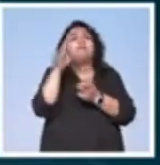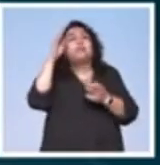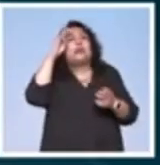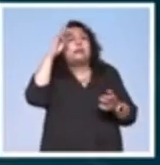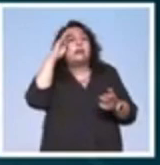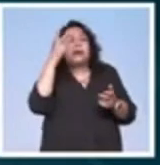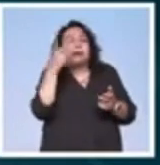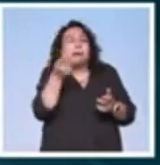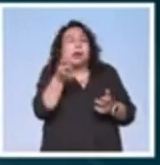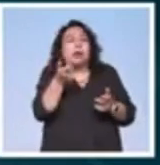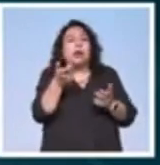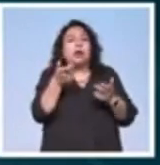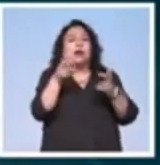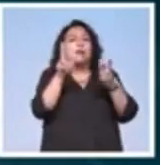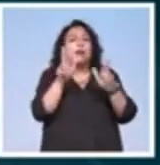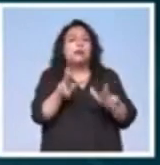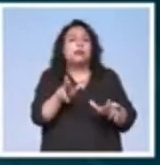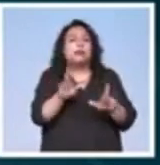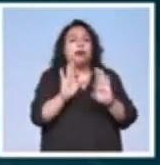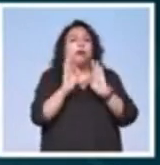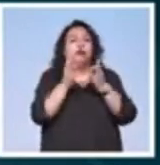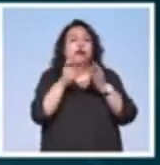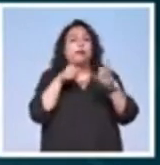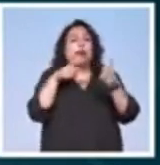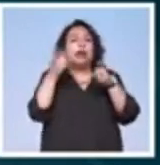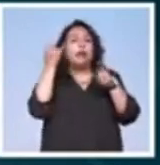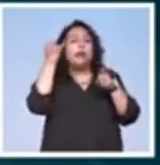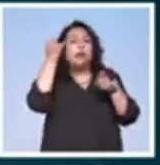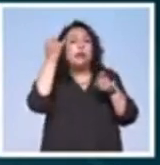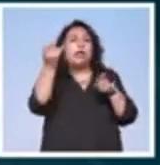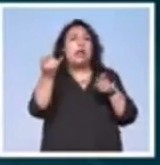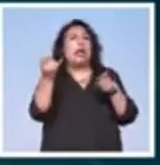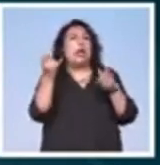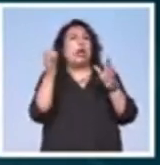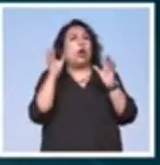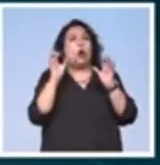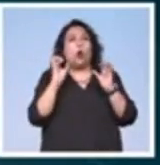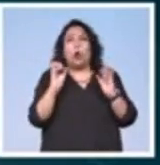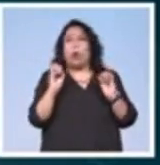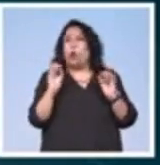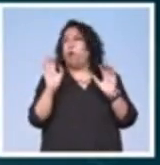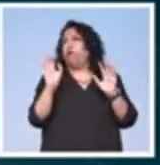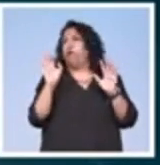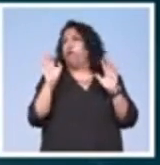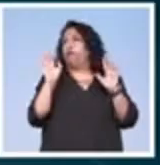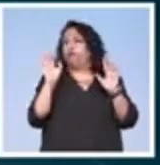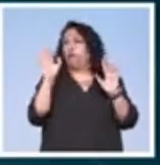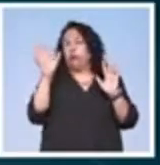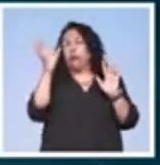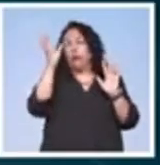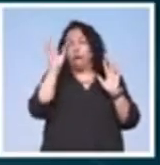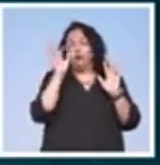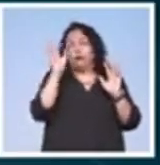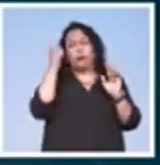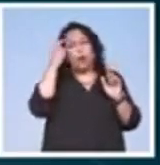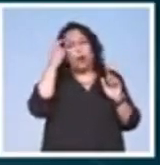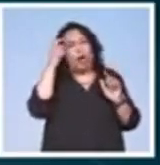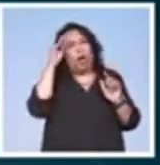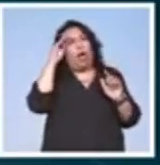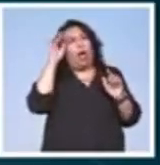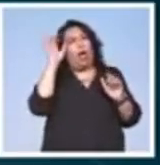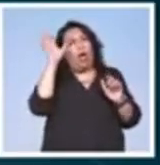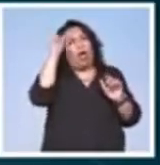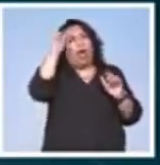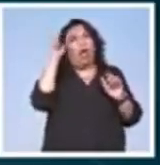medio representar plásticamente una idea o cuando te llega algo muy rápido a la cabeza.